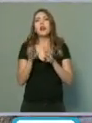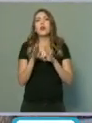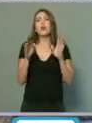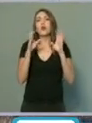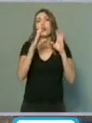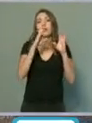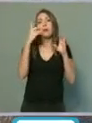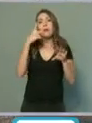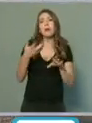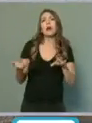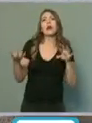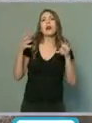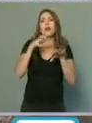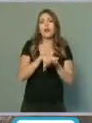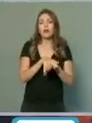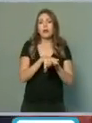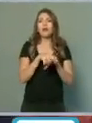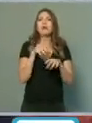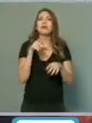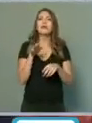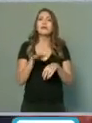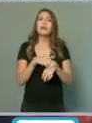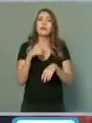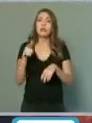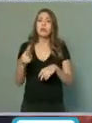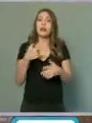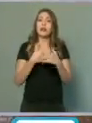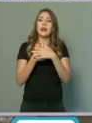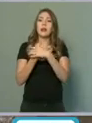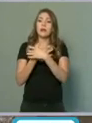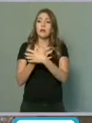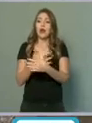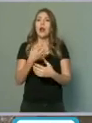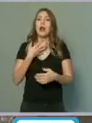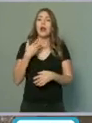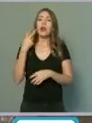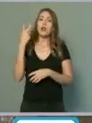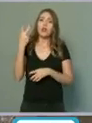hincapié en lo que son las mariposas, porque contamos